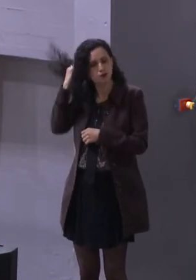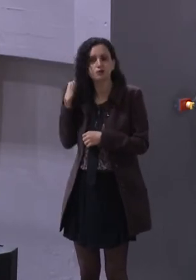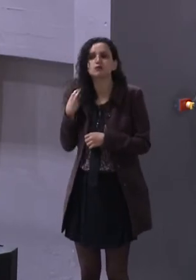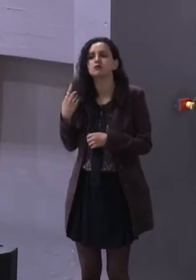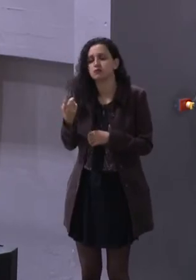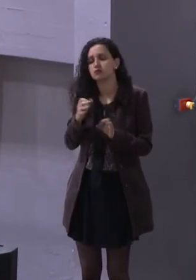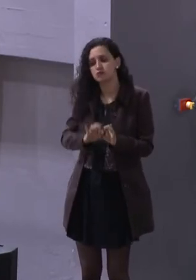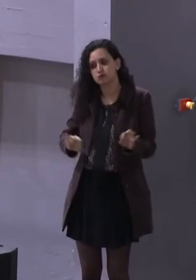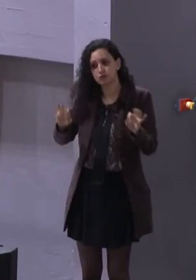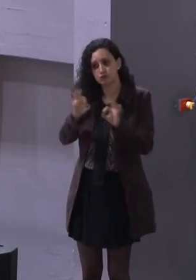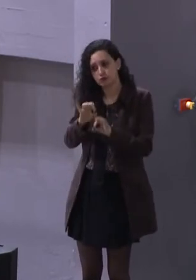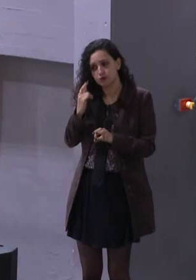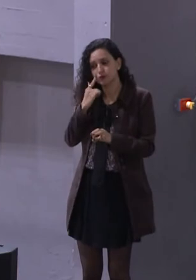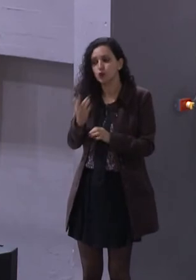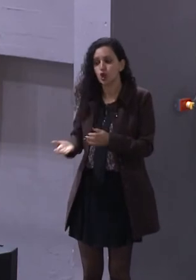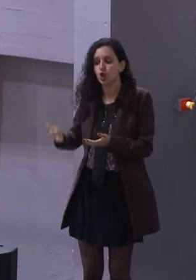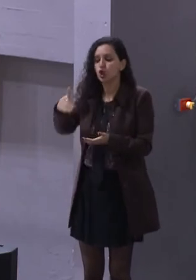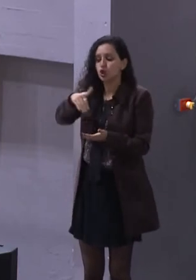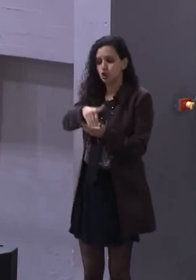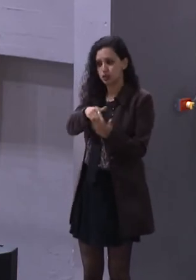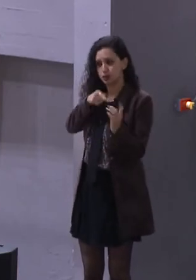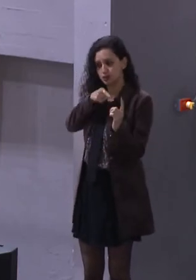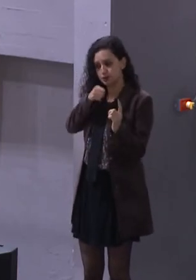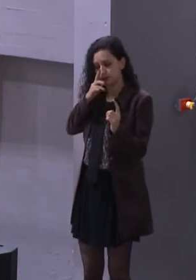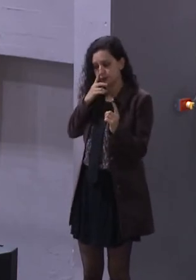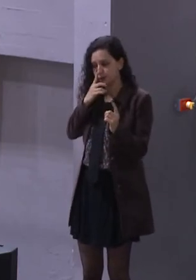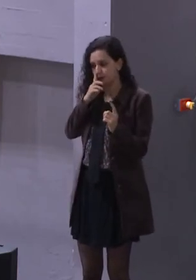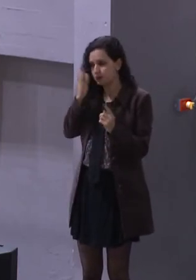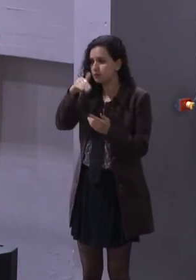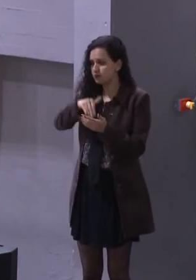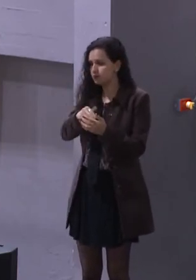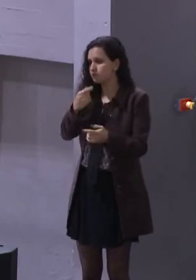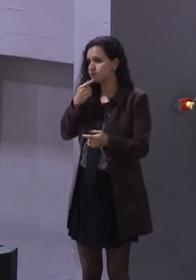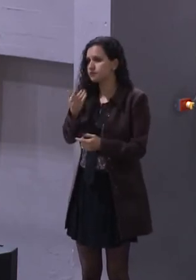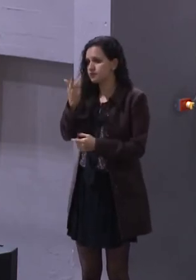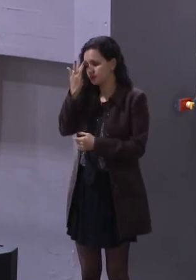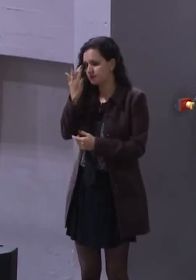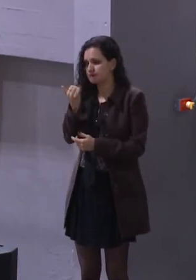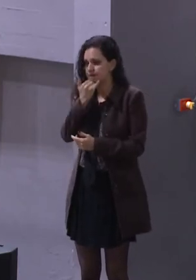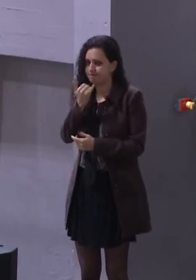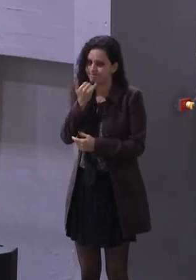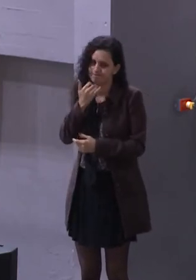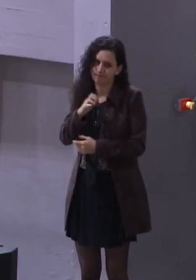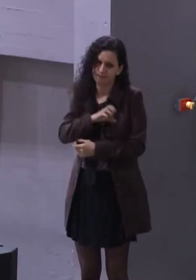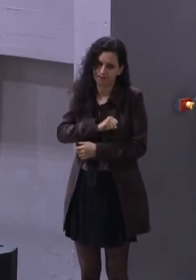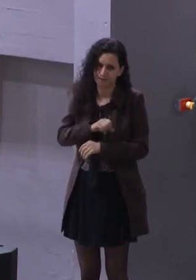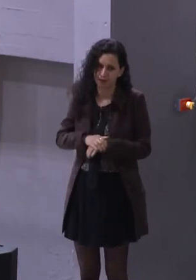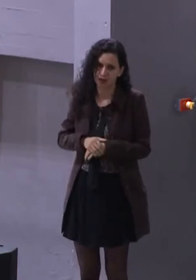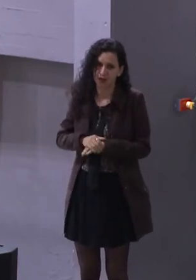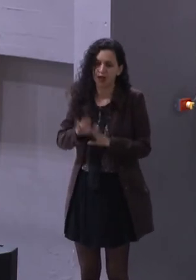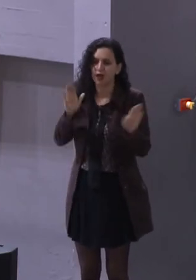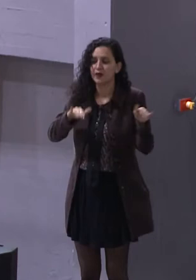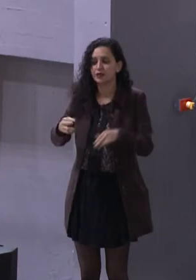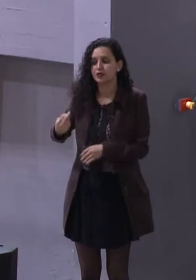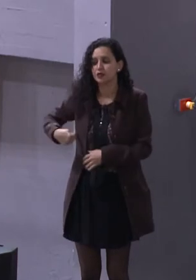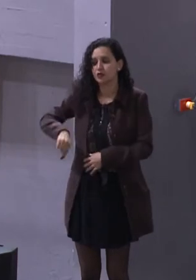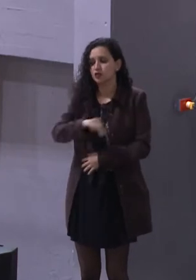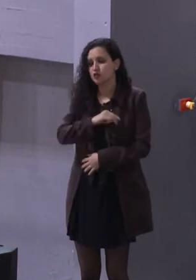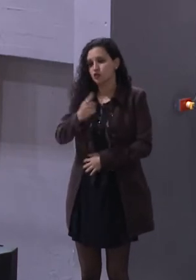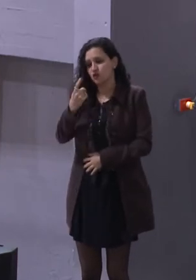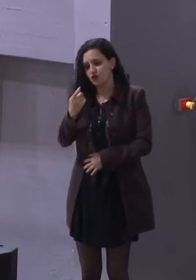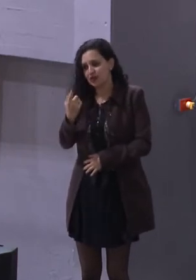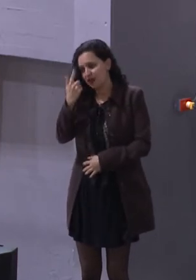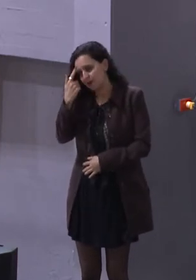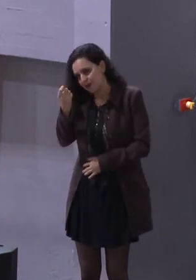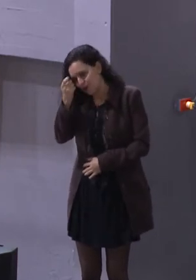retomar. Hay que volver a retomar porque desafortunadamente en ocasiones nos falta un poco hacer más